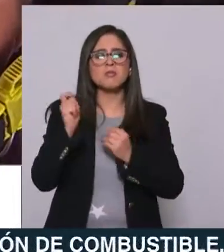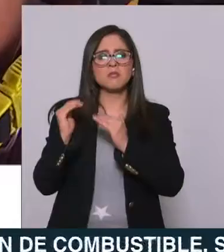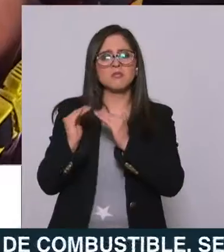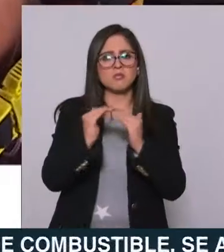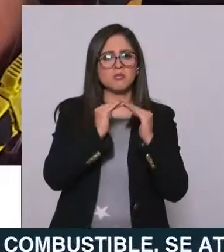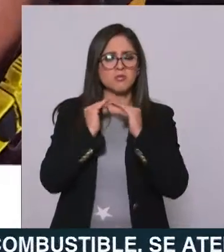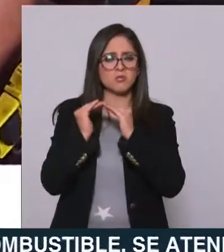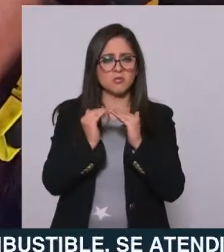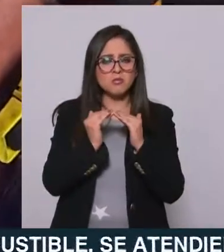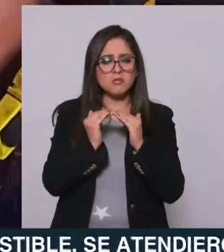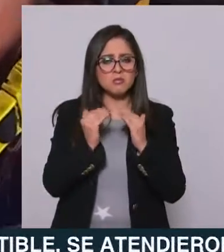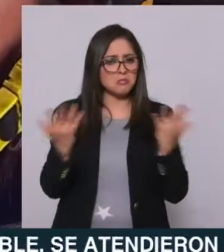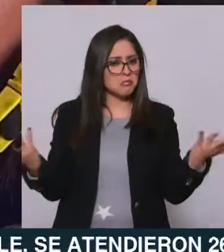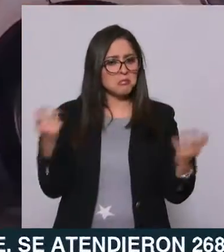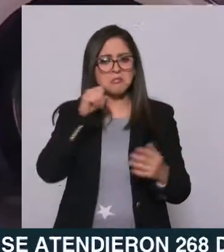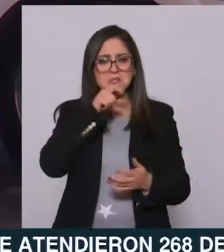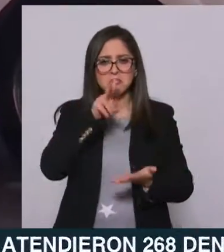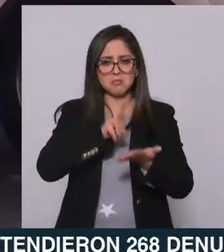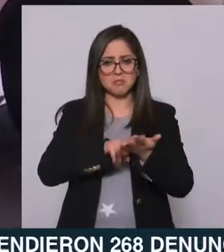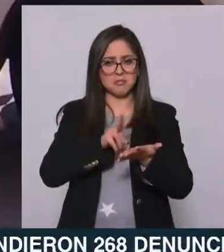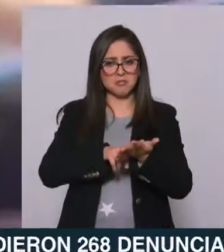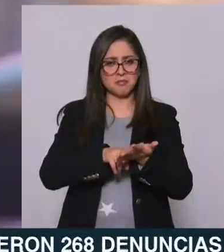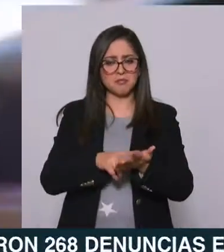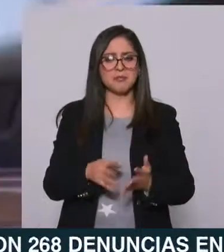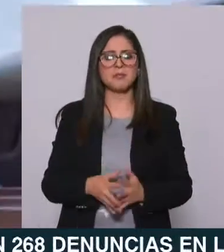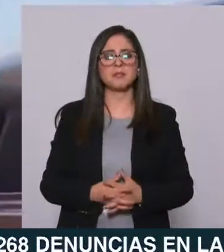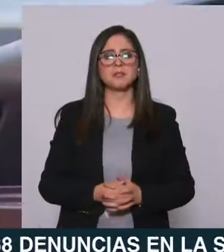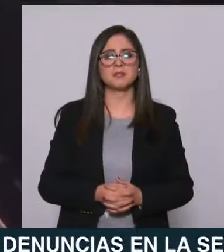y hay que hacerla valer.